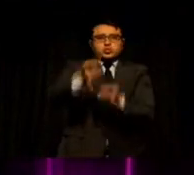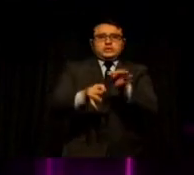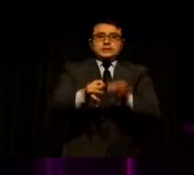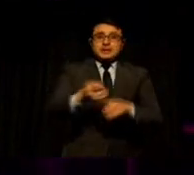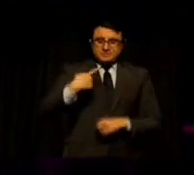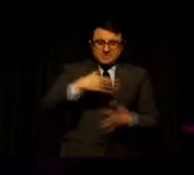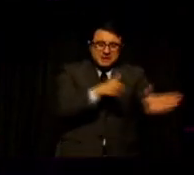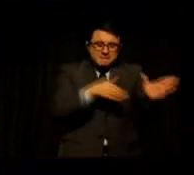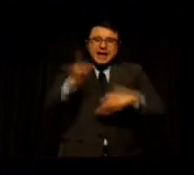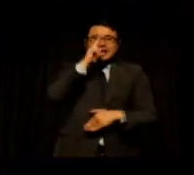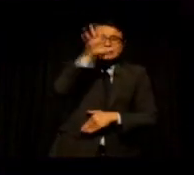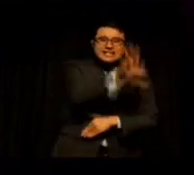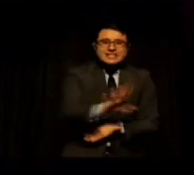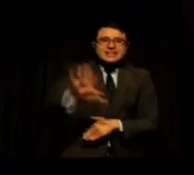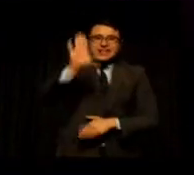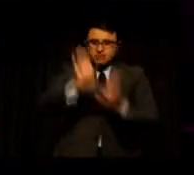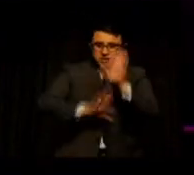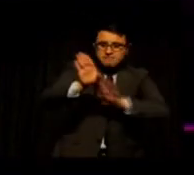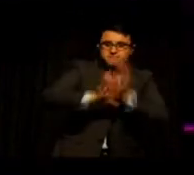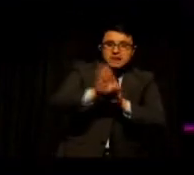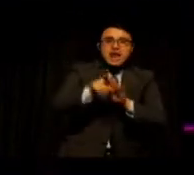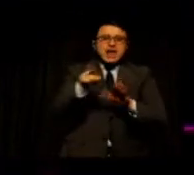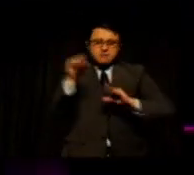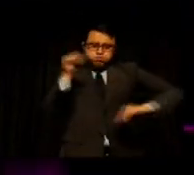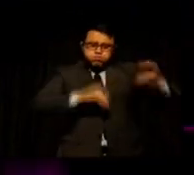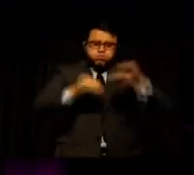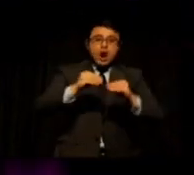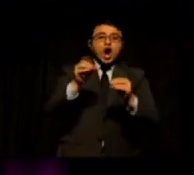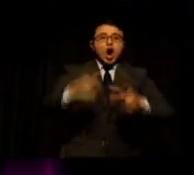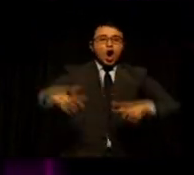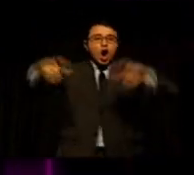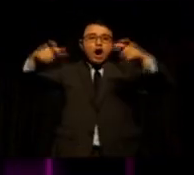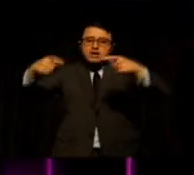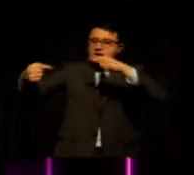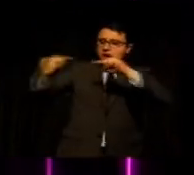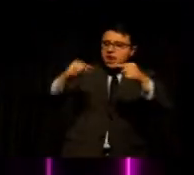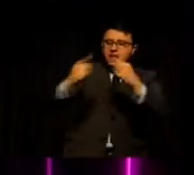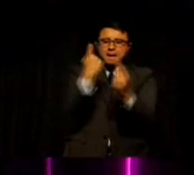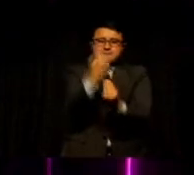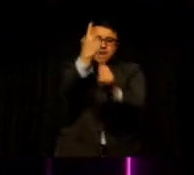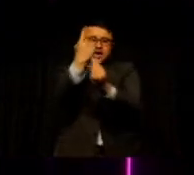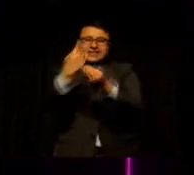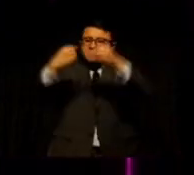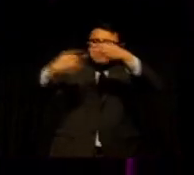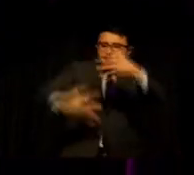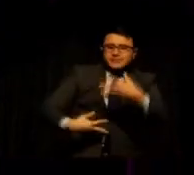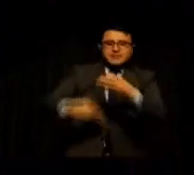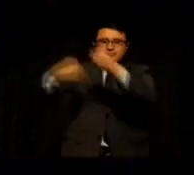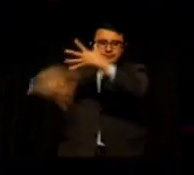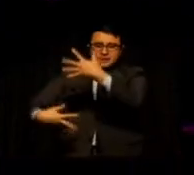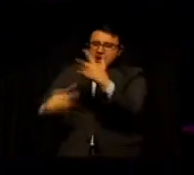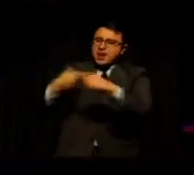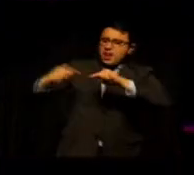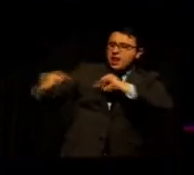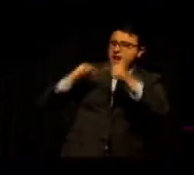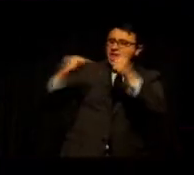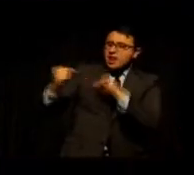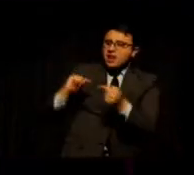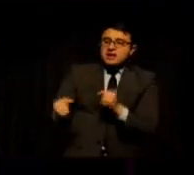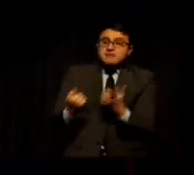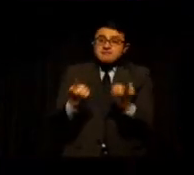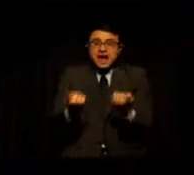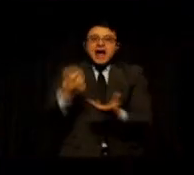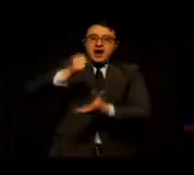esa idea la discutimos con todas las bancadas del congreso y logramos también sancionar la ley